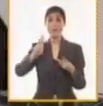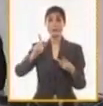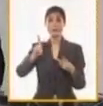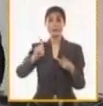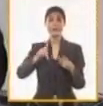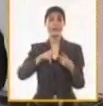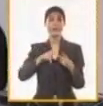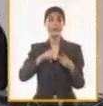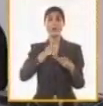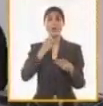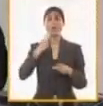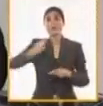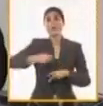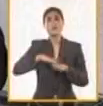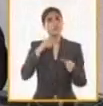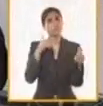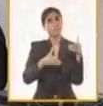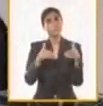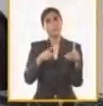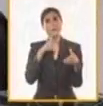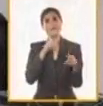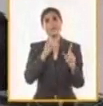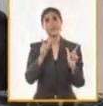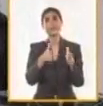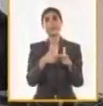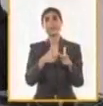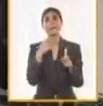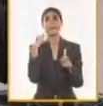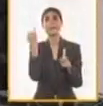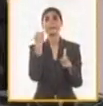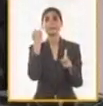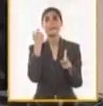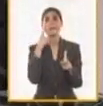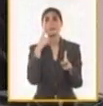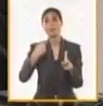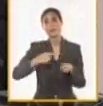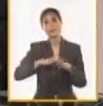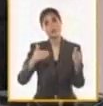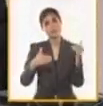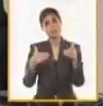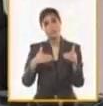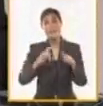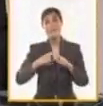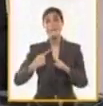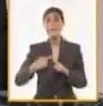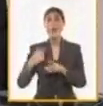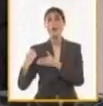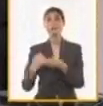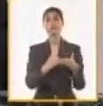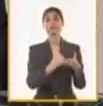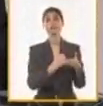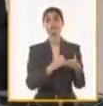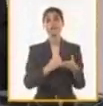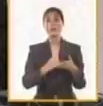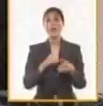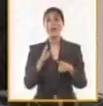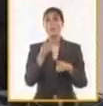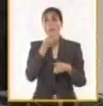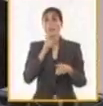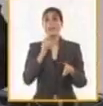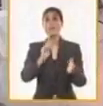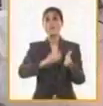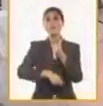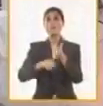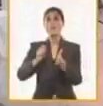internacional para defender, para contribuir a la paz cuando se firmen acuerdos entre Rusia y Ucrania.